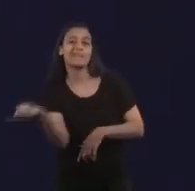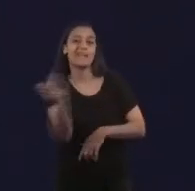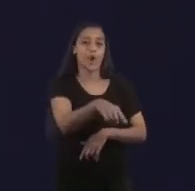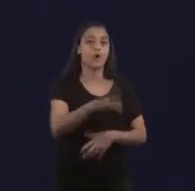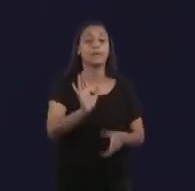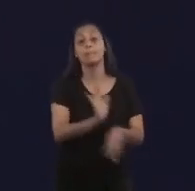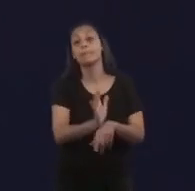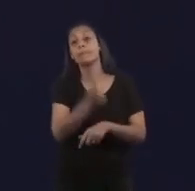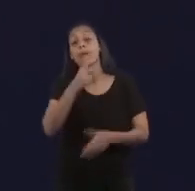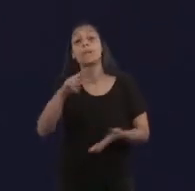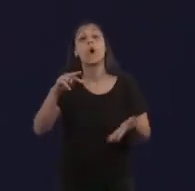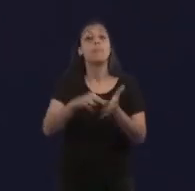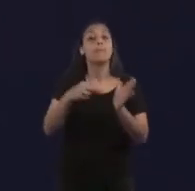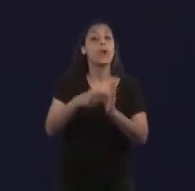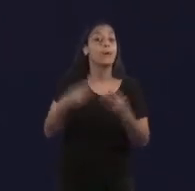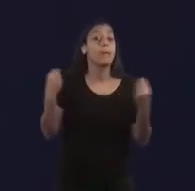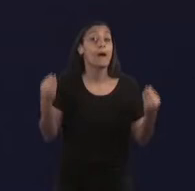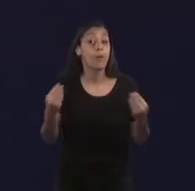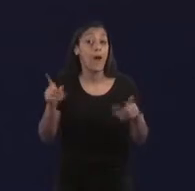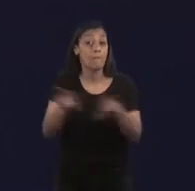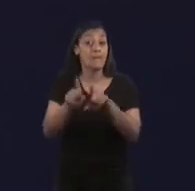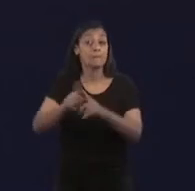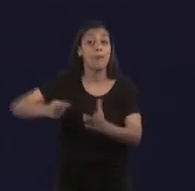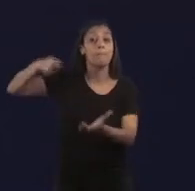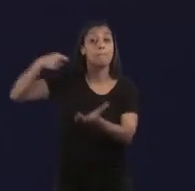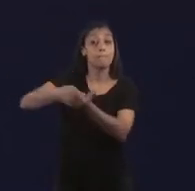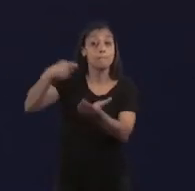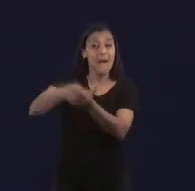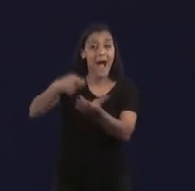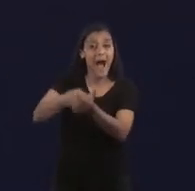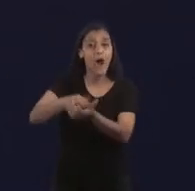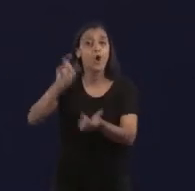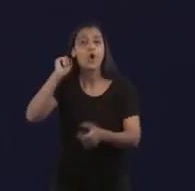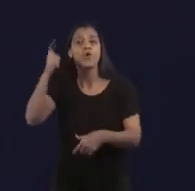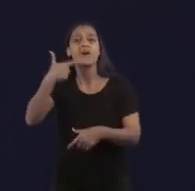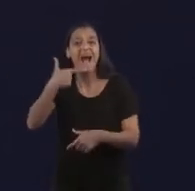el conflicto que hubo con el pago de una carga de gas,